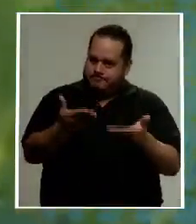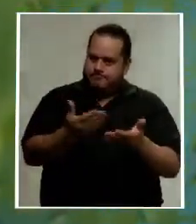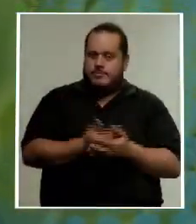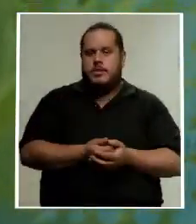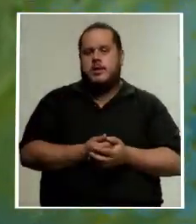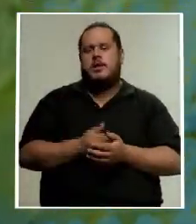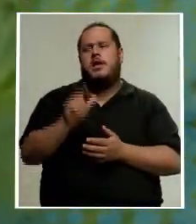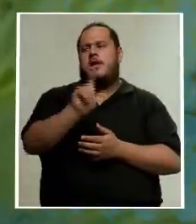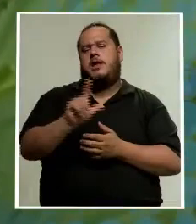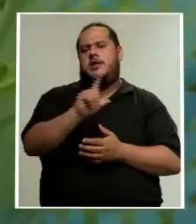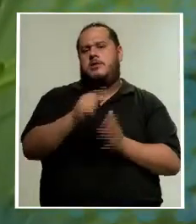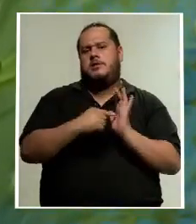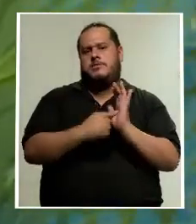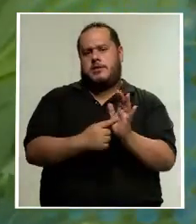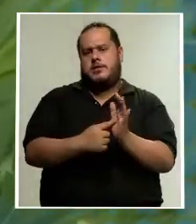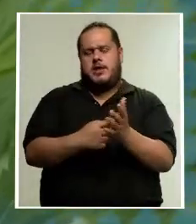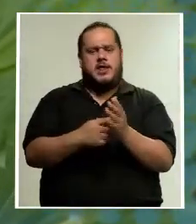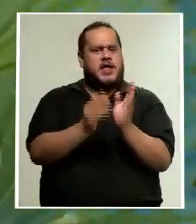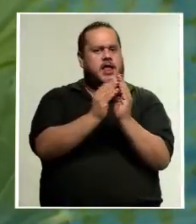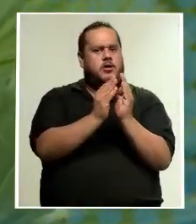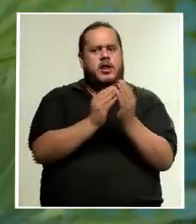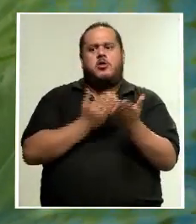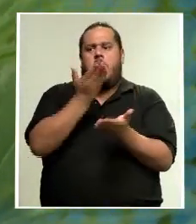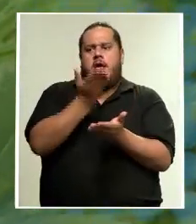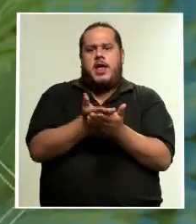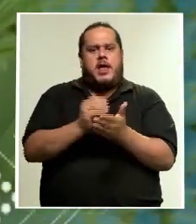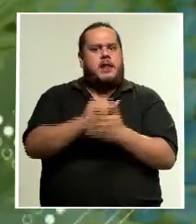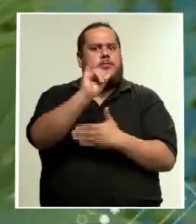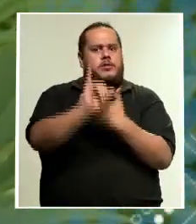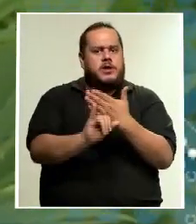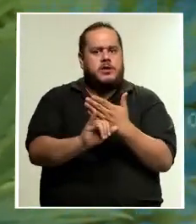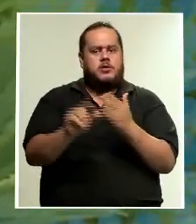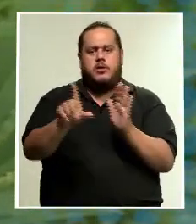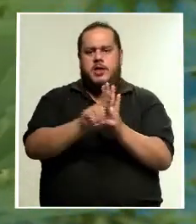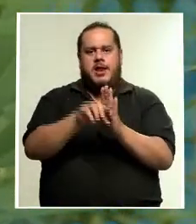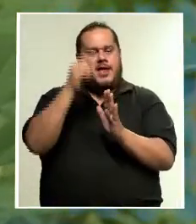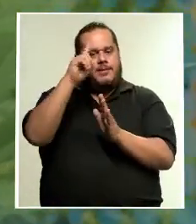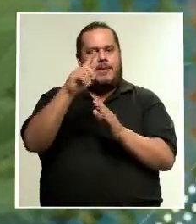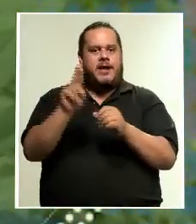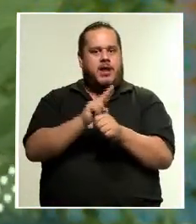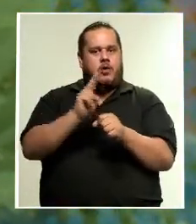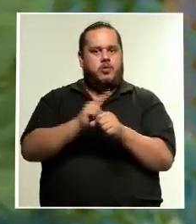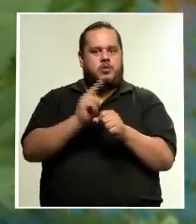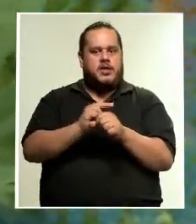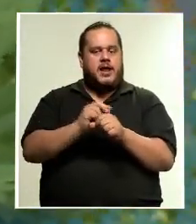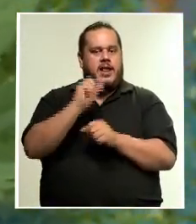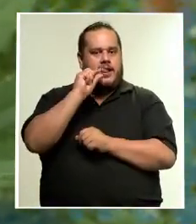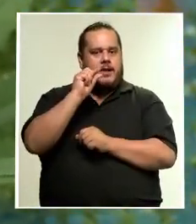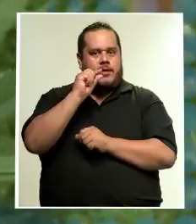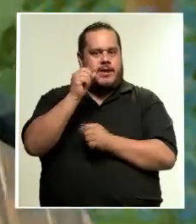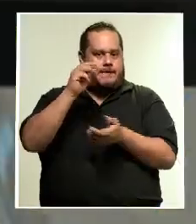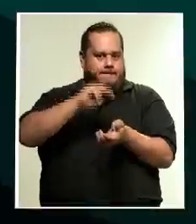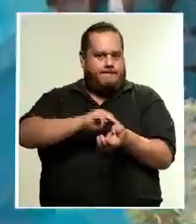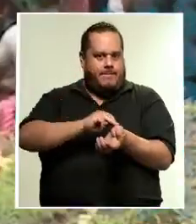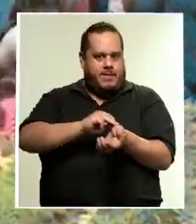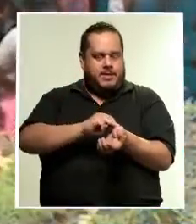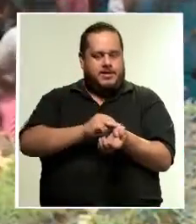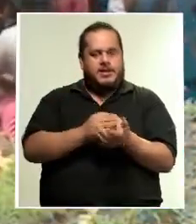El lunes se presentaría en el Congreso el proyecto de ley para avalar el uso de la cannabis medicinal y del cáñamo industrial.